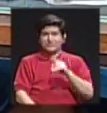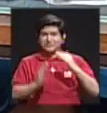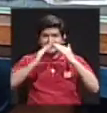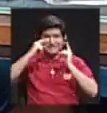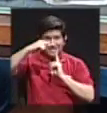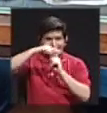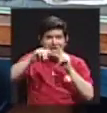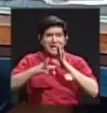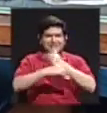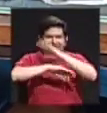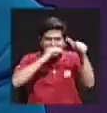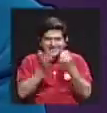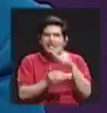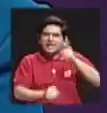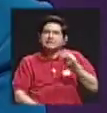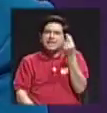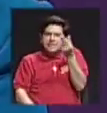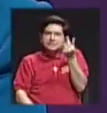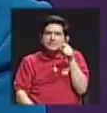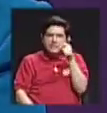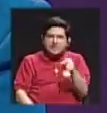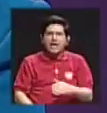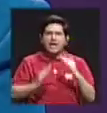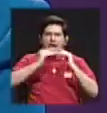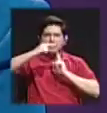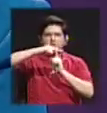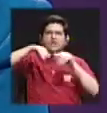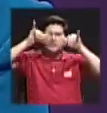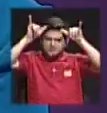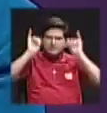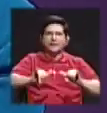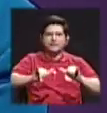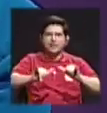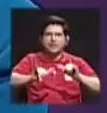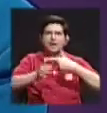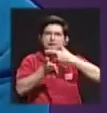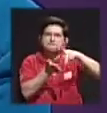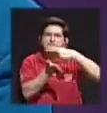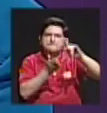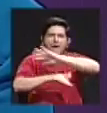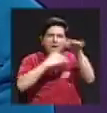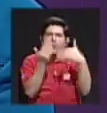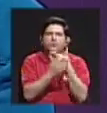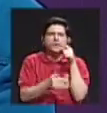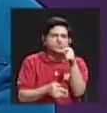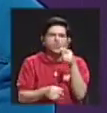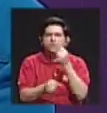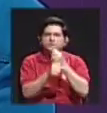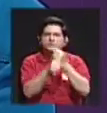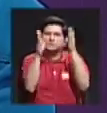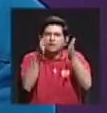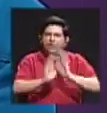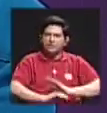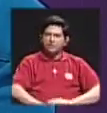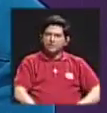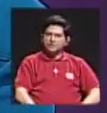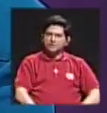Iglesia pueda hacer todo eso requiere de plata, y eso es lo que la Iglesia sostiene, pues, el pago de todo su personal, ¿verdad? Sí,